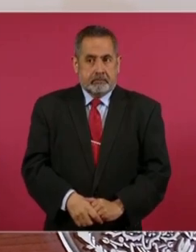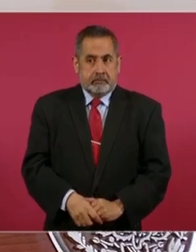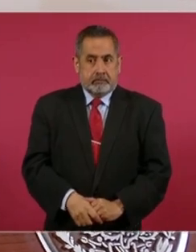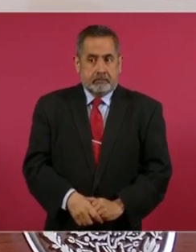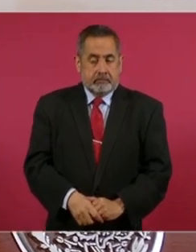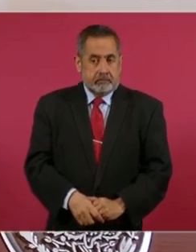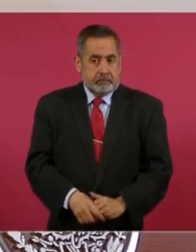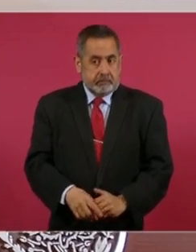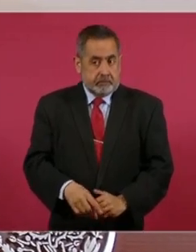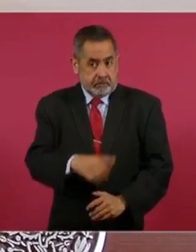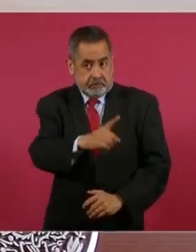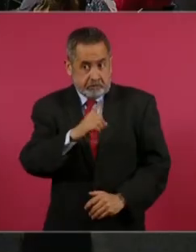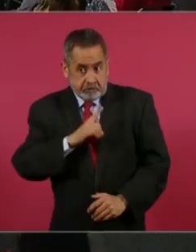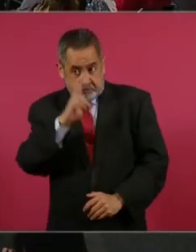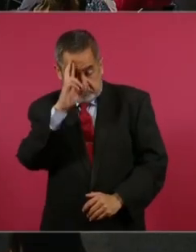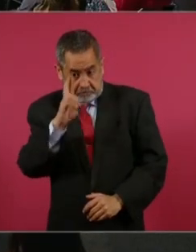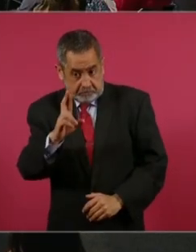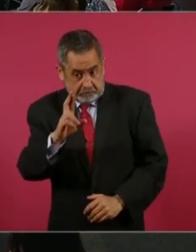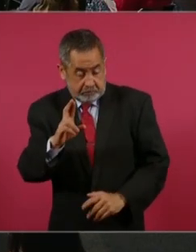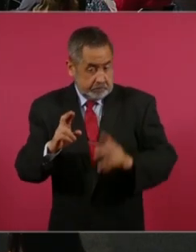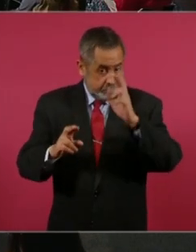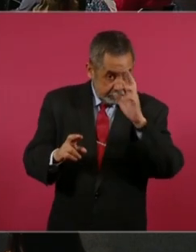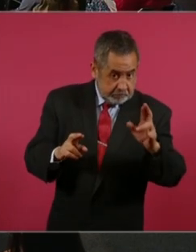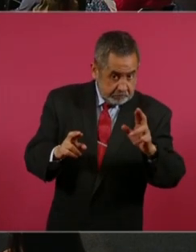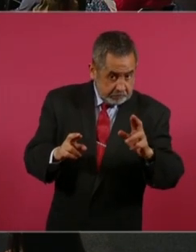Y si es respetuoso, mejor.